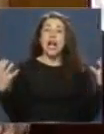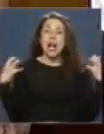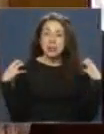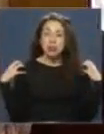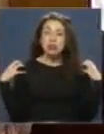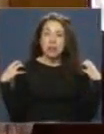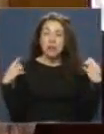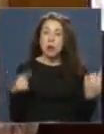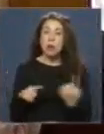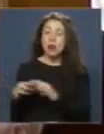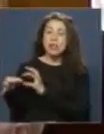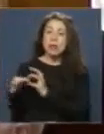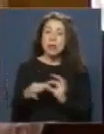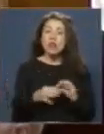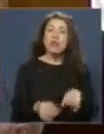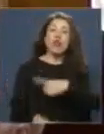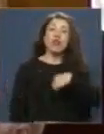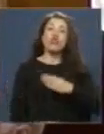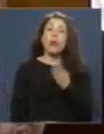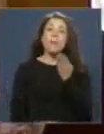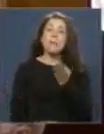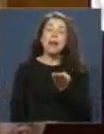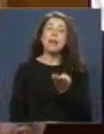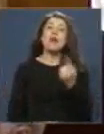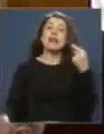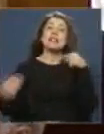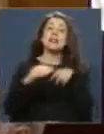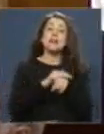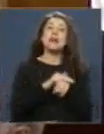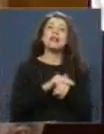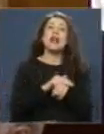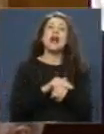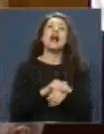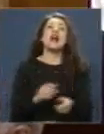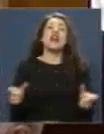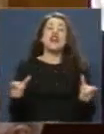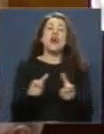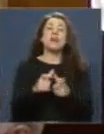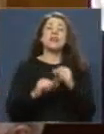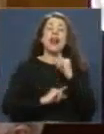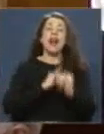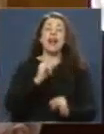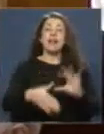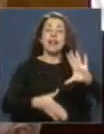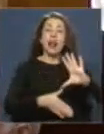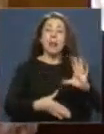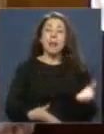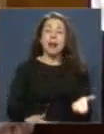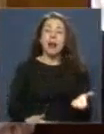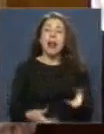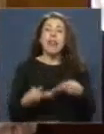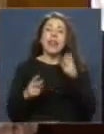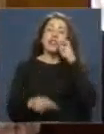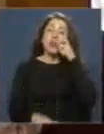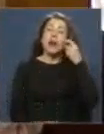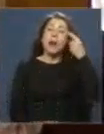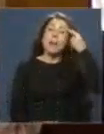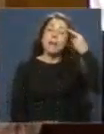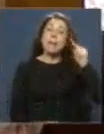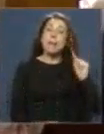eso estamos pidiendo la intervención de la Comisión Interamericana de Derechos Humanos, de manera